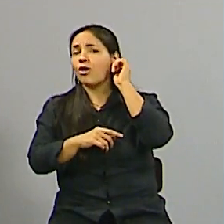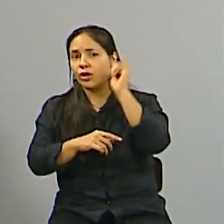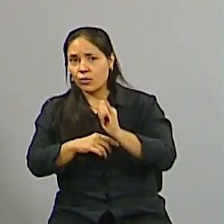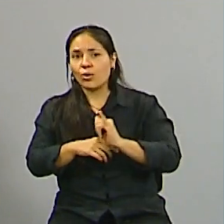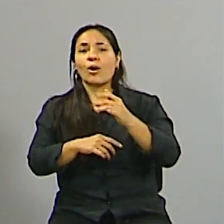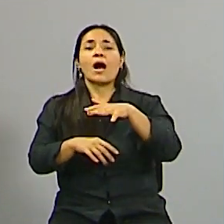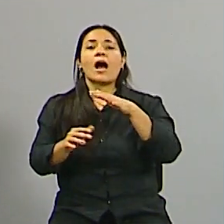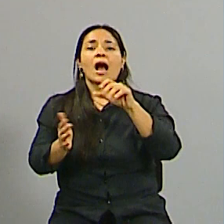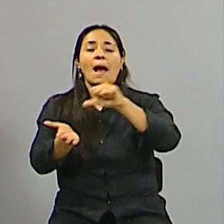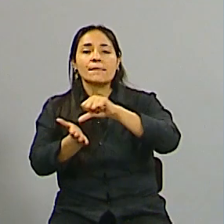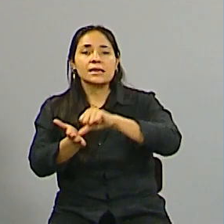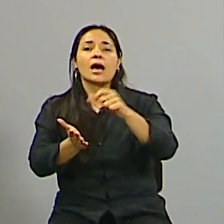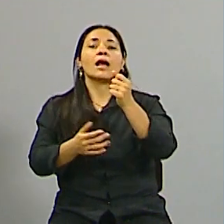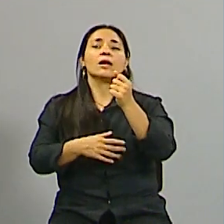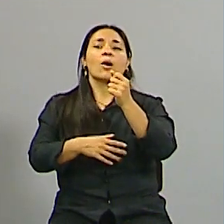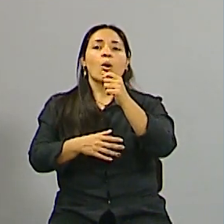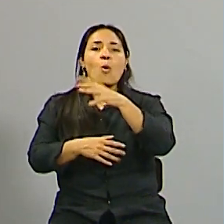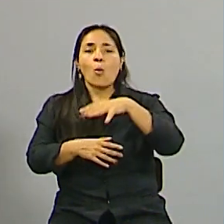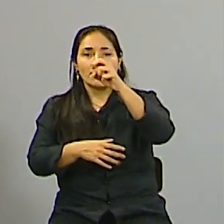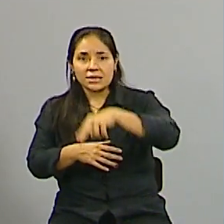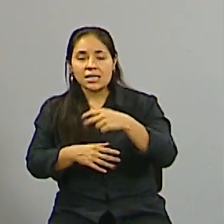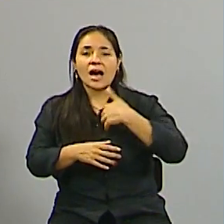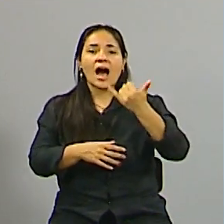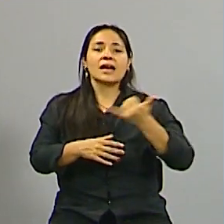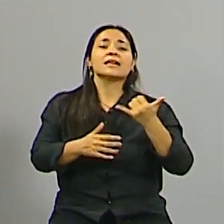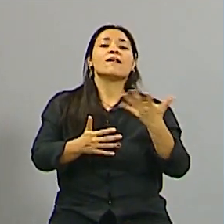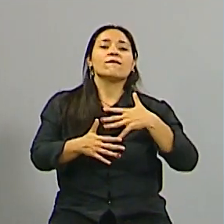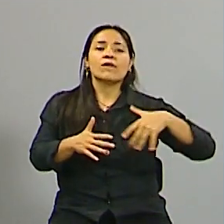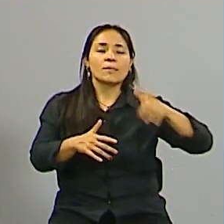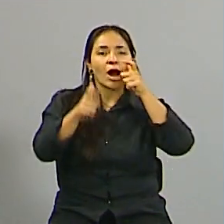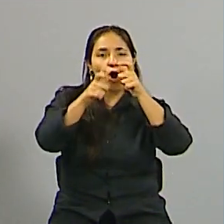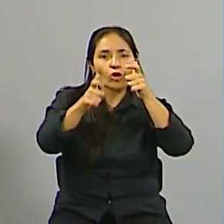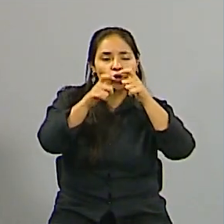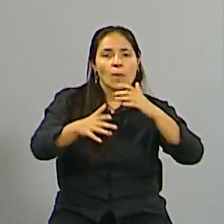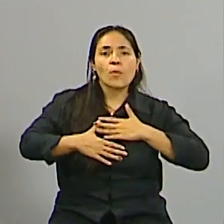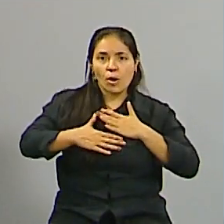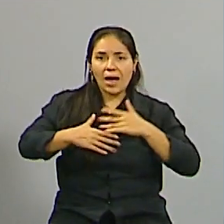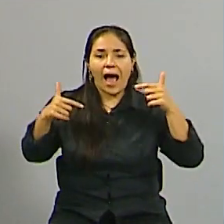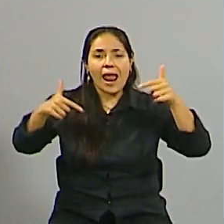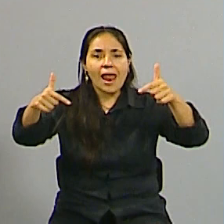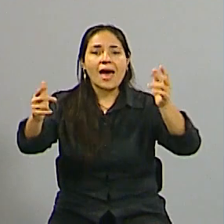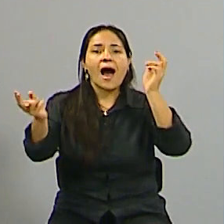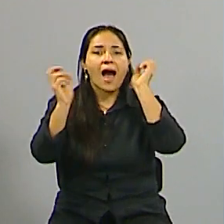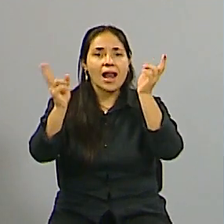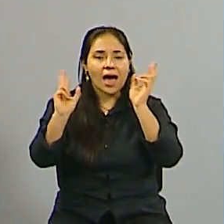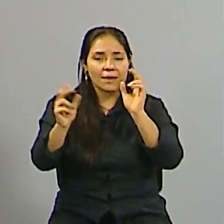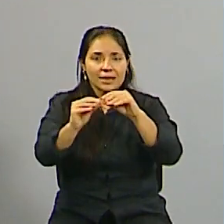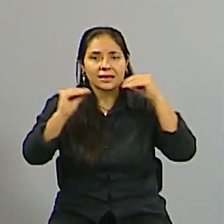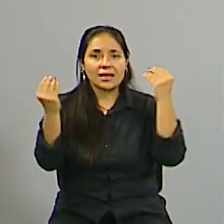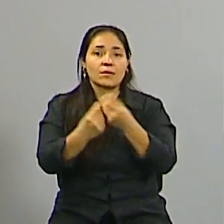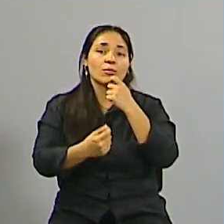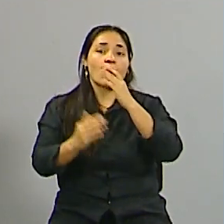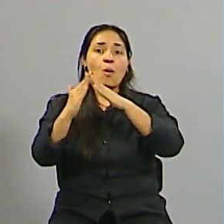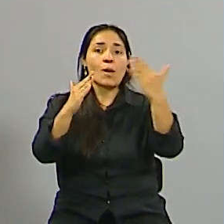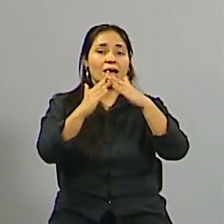sumó hace muy poco Las Heras, que es con un centro de monitoreo propio, con videovigilancia y con alarmas comunitarias integral. Muchas veces hay barrios que tienen alarma